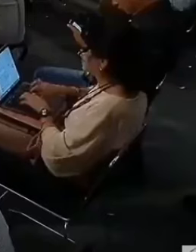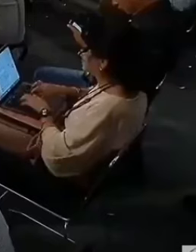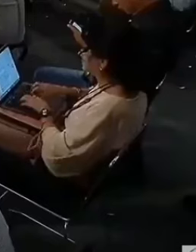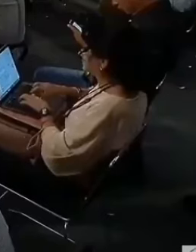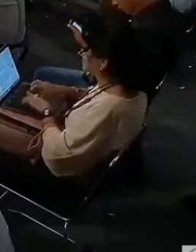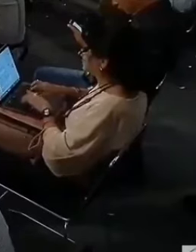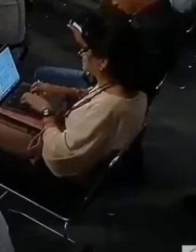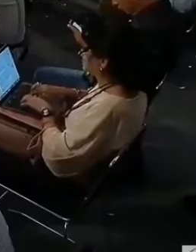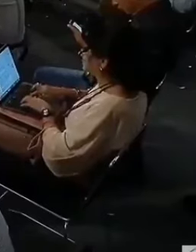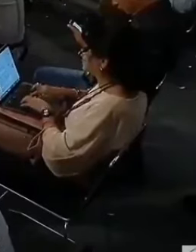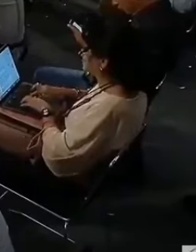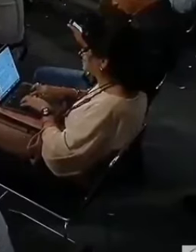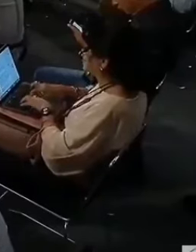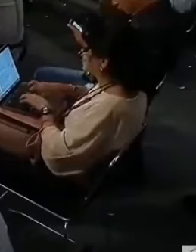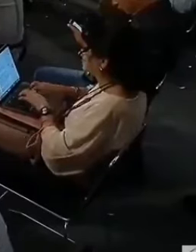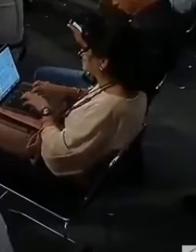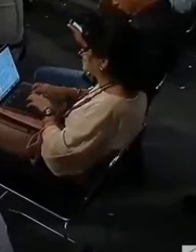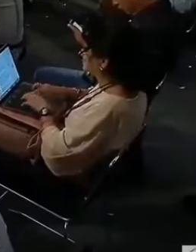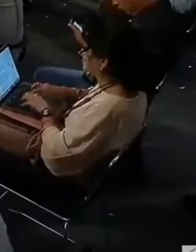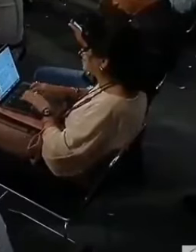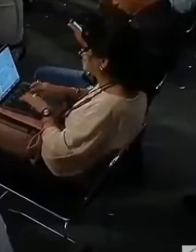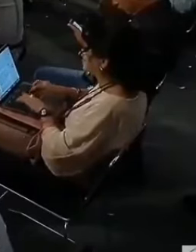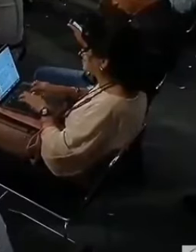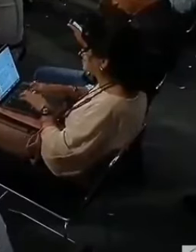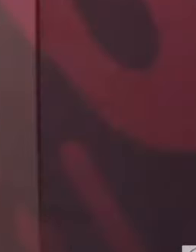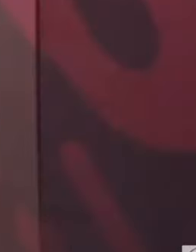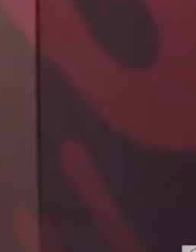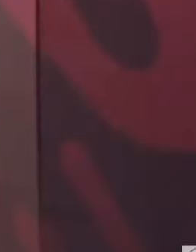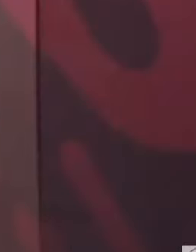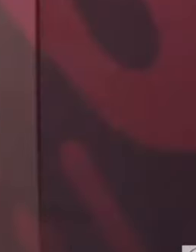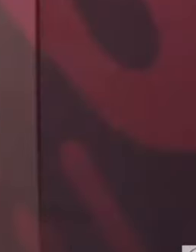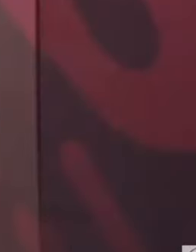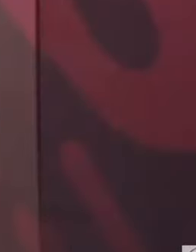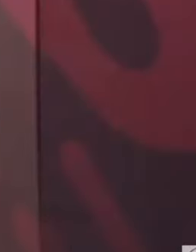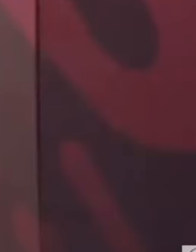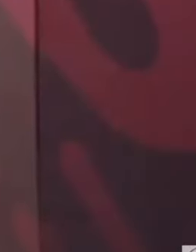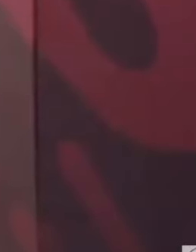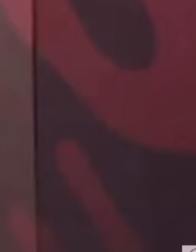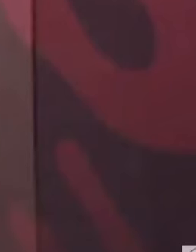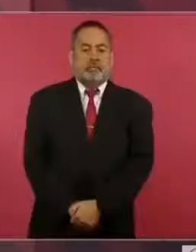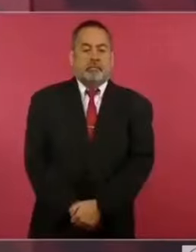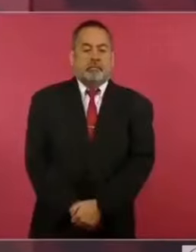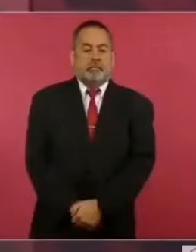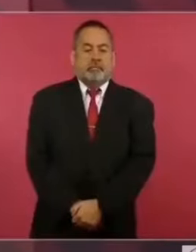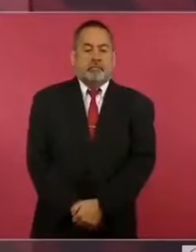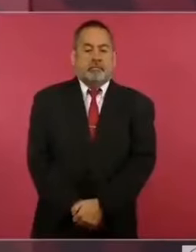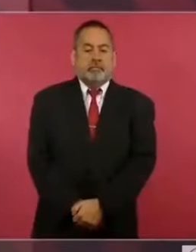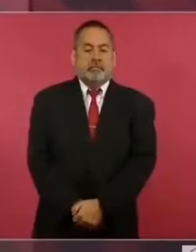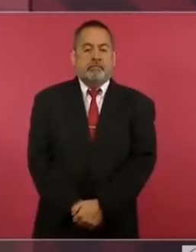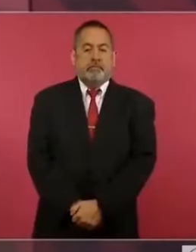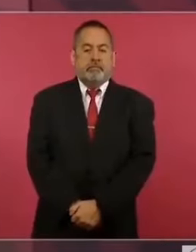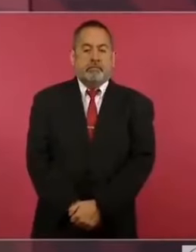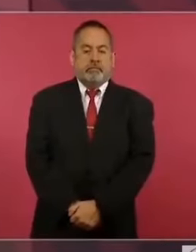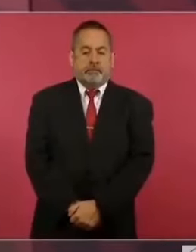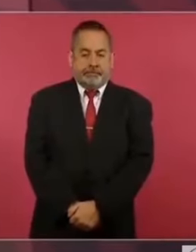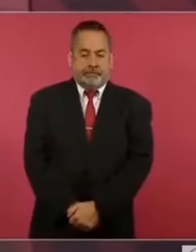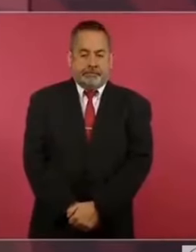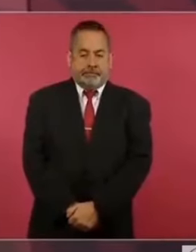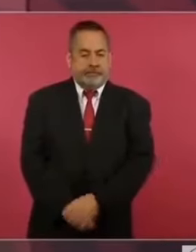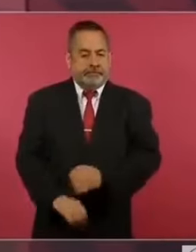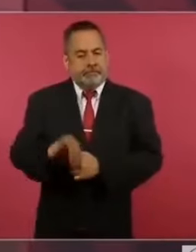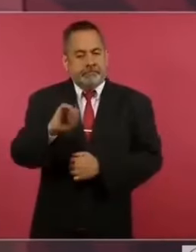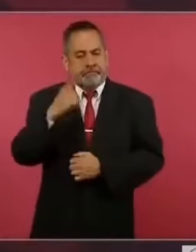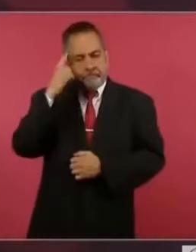2024 durante su conferencia mañanera del 15 de abril reveló sus planes de recorrer las 32 entidades de la República